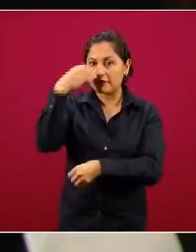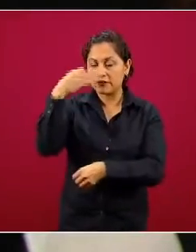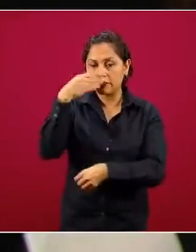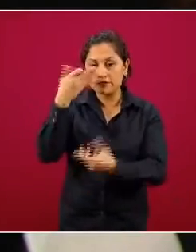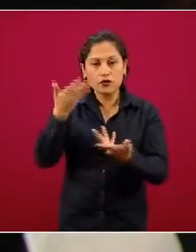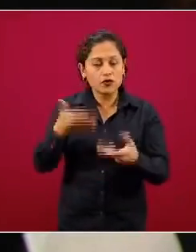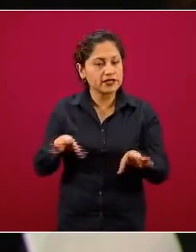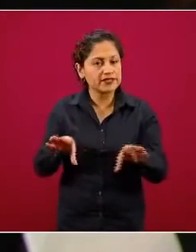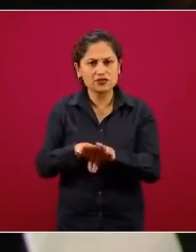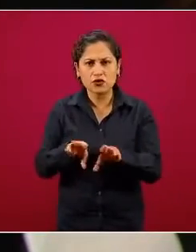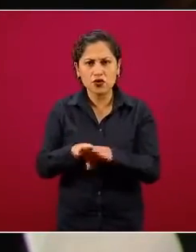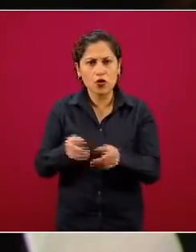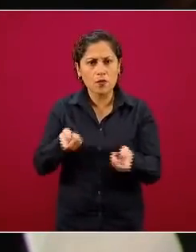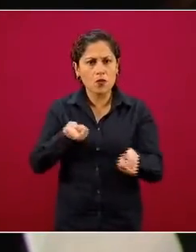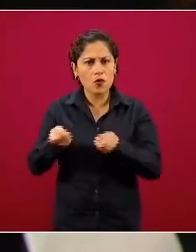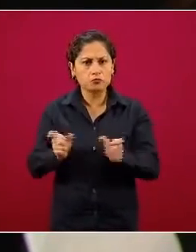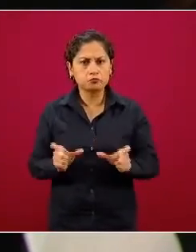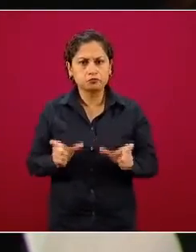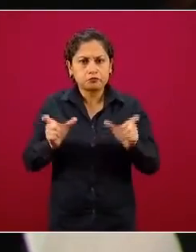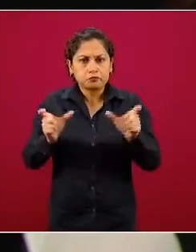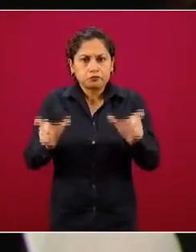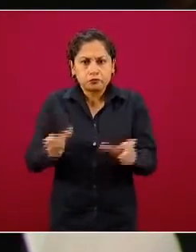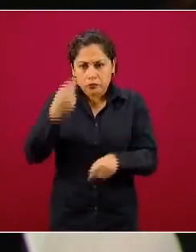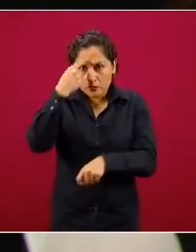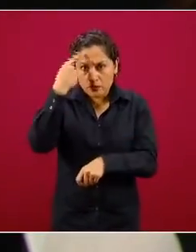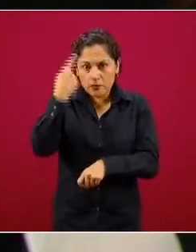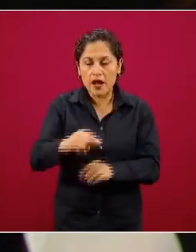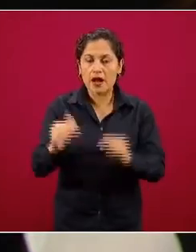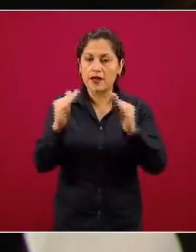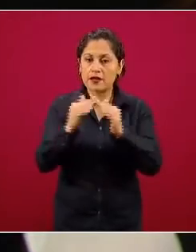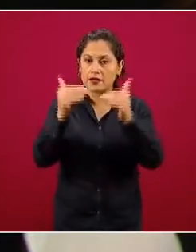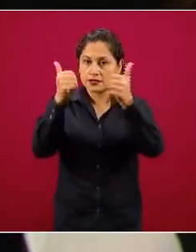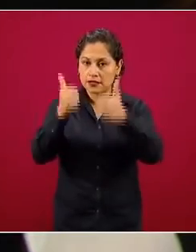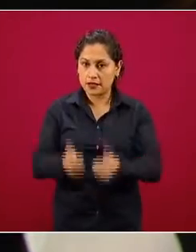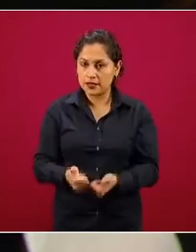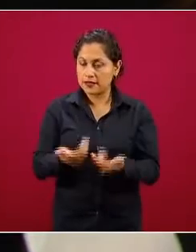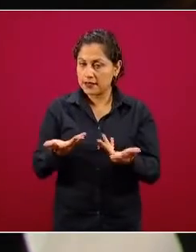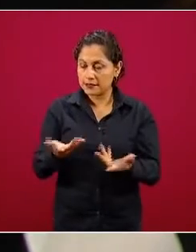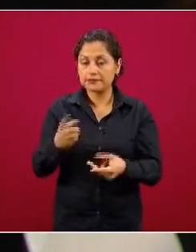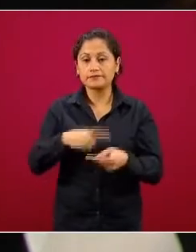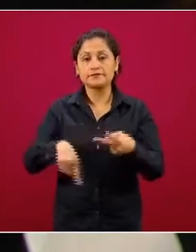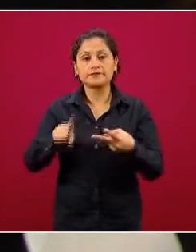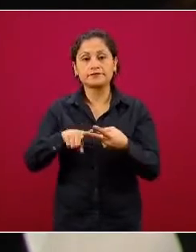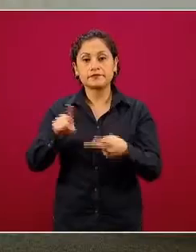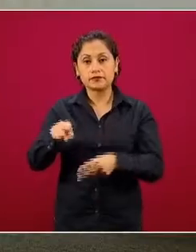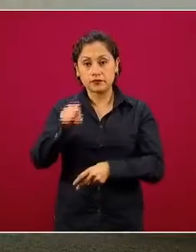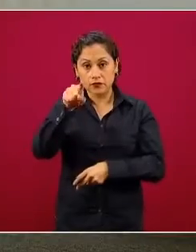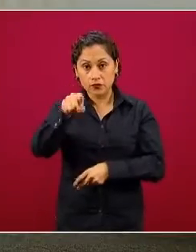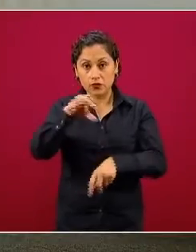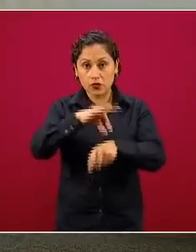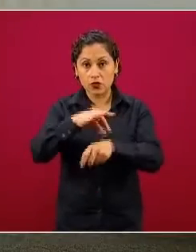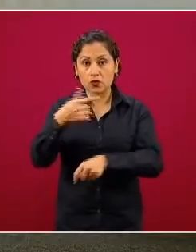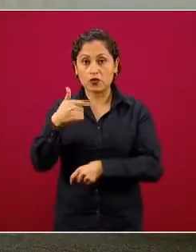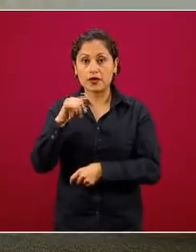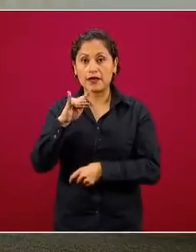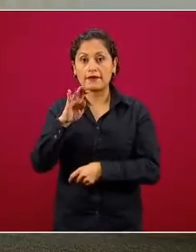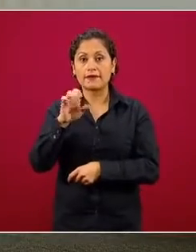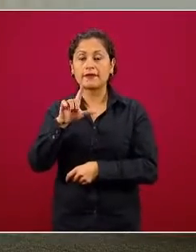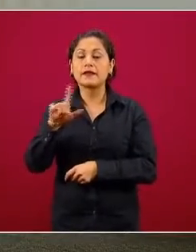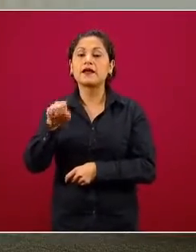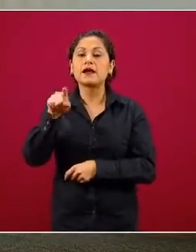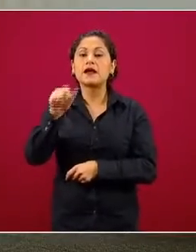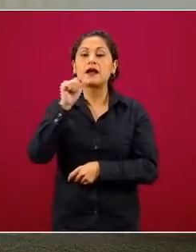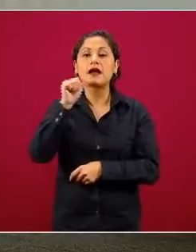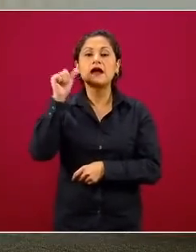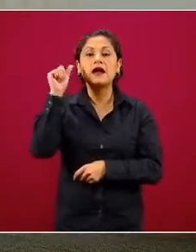para persuadirlos de que permanezcan en sus casas? Preguntarle, doctor Gatell, usted hablaba ayer de la inmunidad de